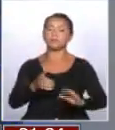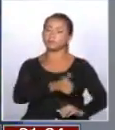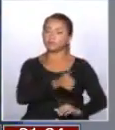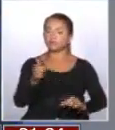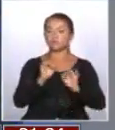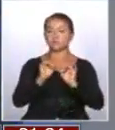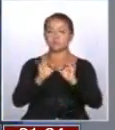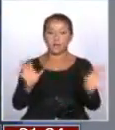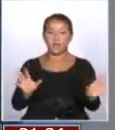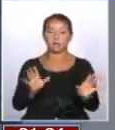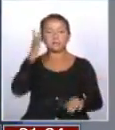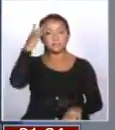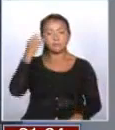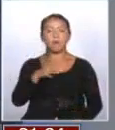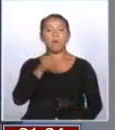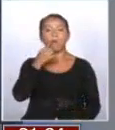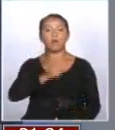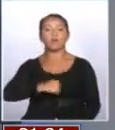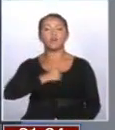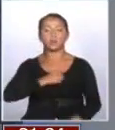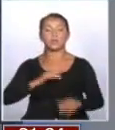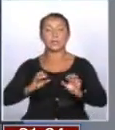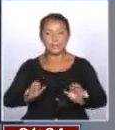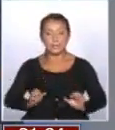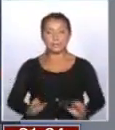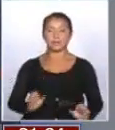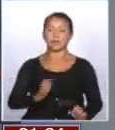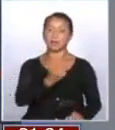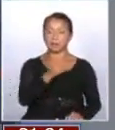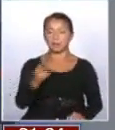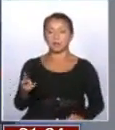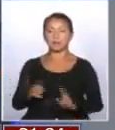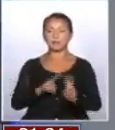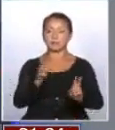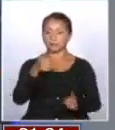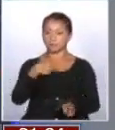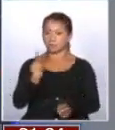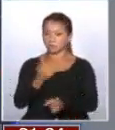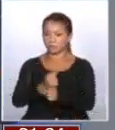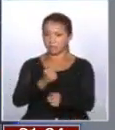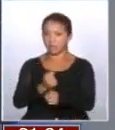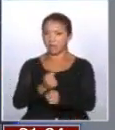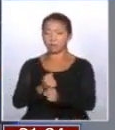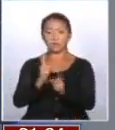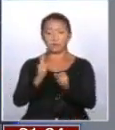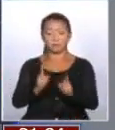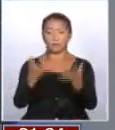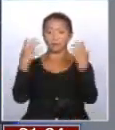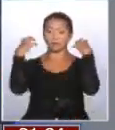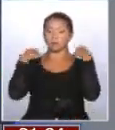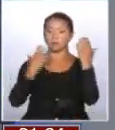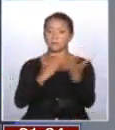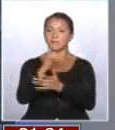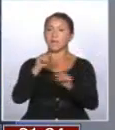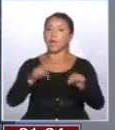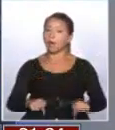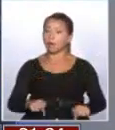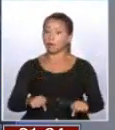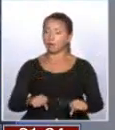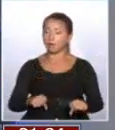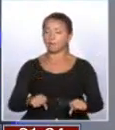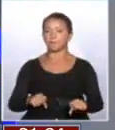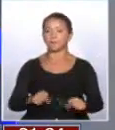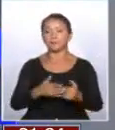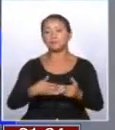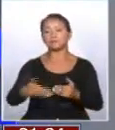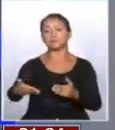cuál es la conducta razonable, ética, de la perspectiva de hacer bien nuestro trabajo que nosotros tenemos que asumir a partir de ahora. Esto se suma a